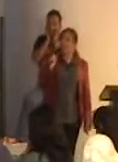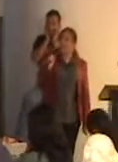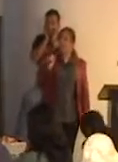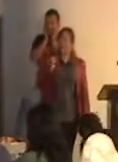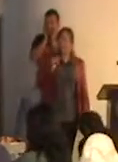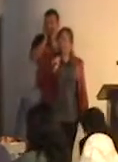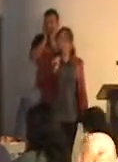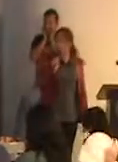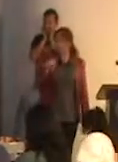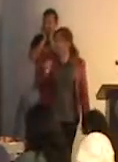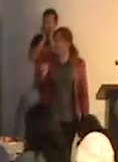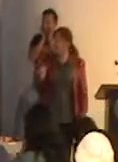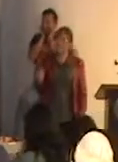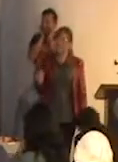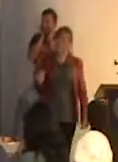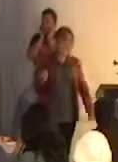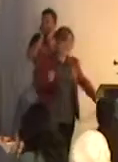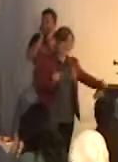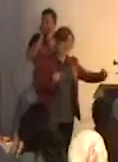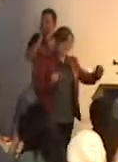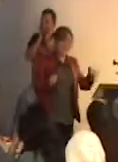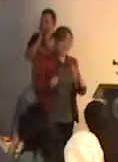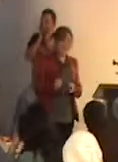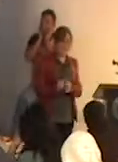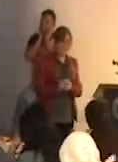Rompa todo eso que está allá adentro, que se vaya.